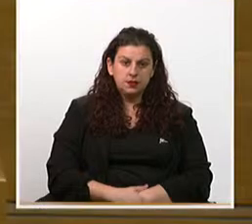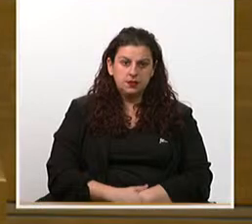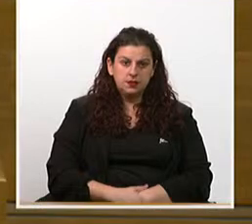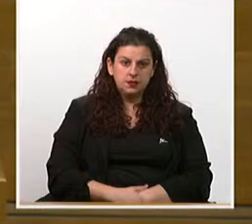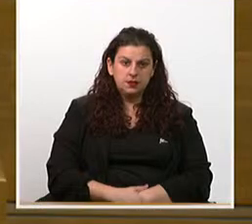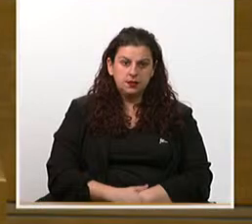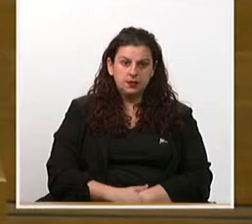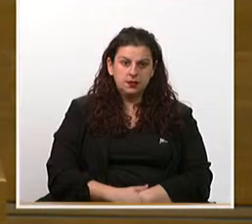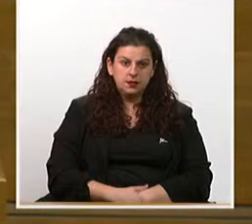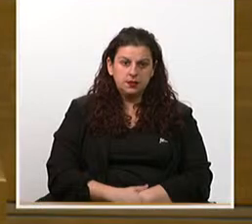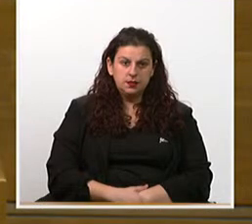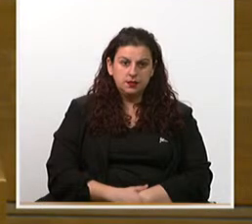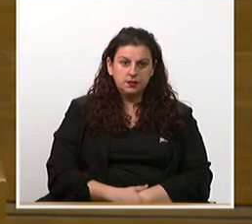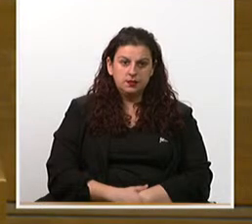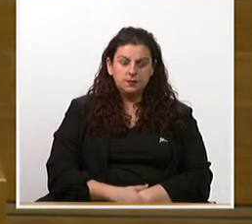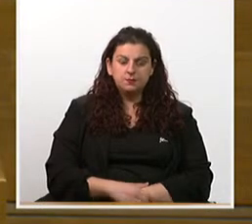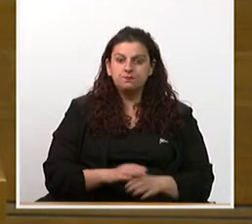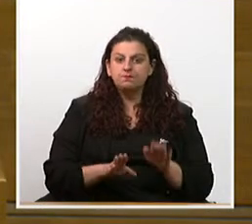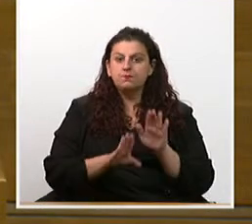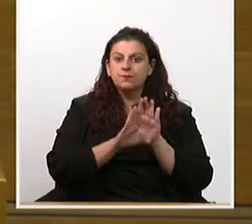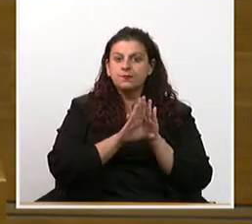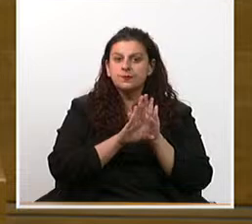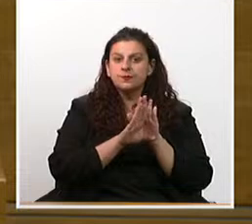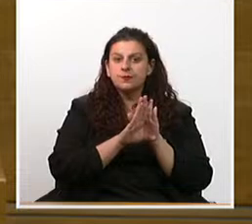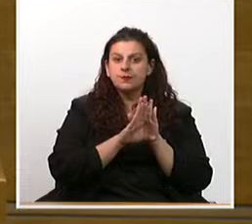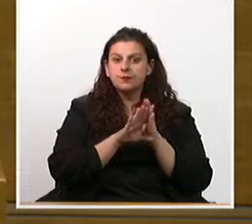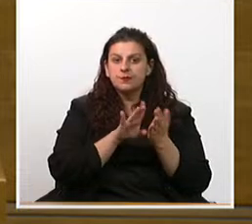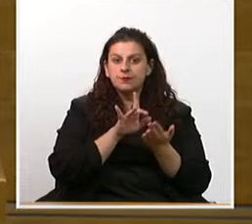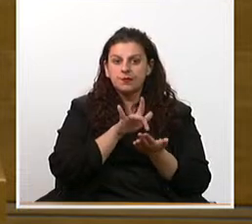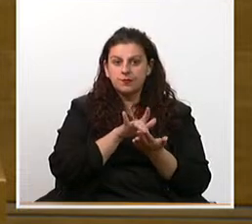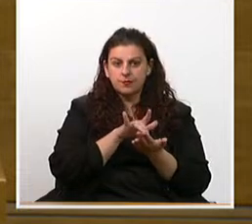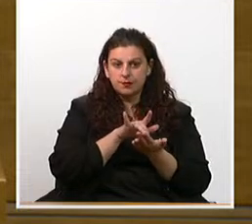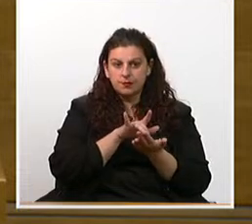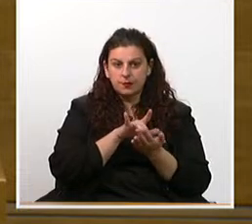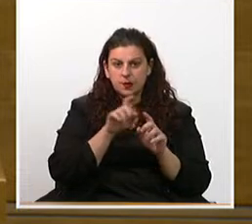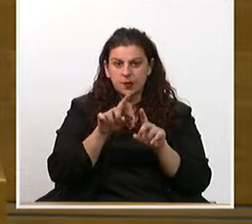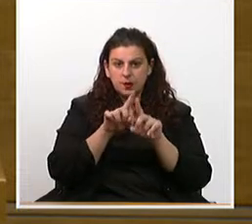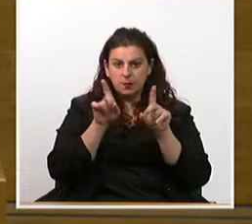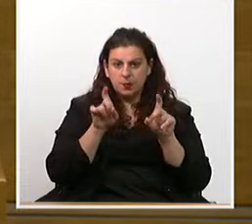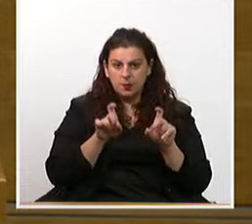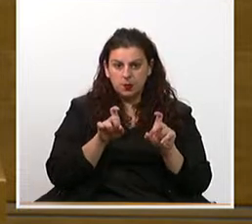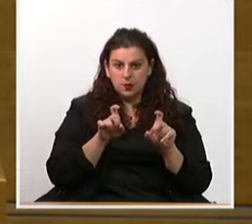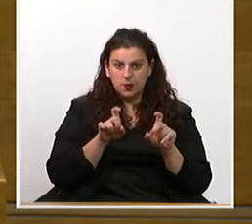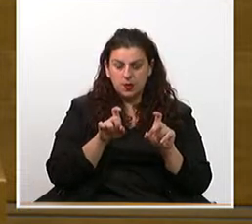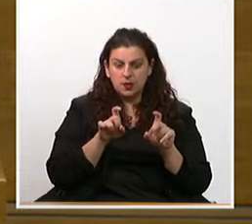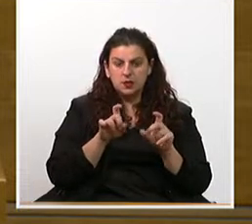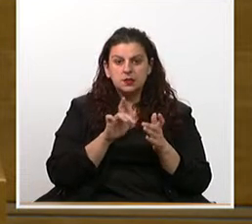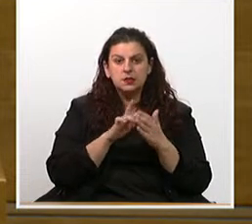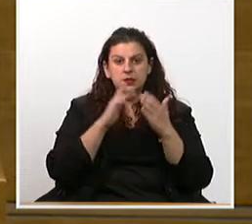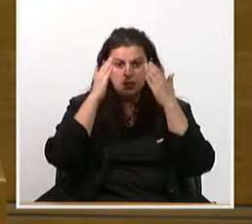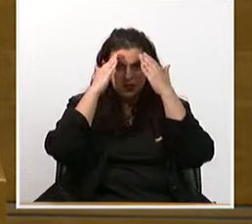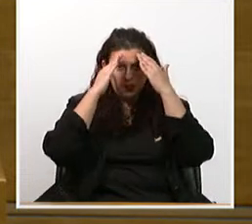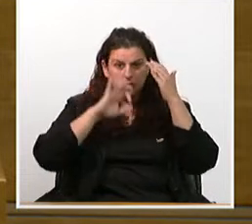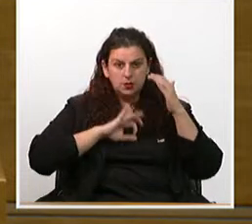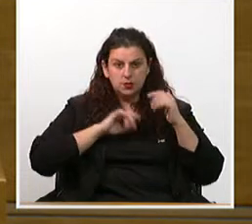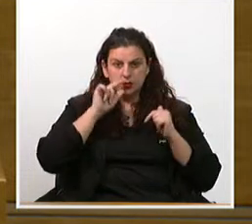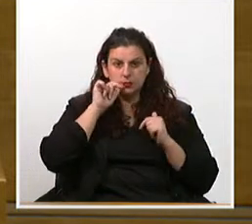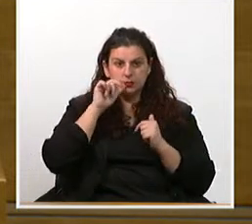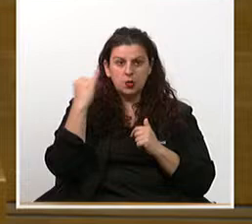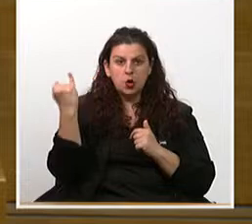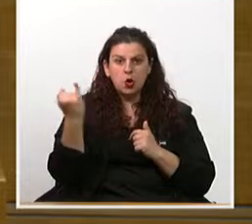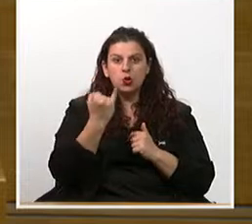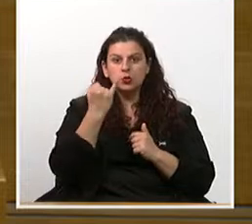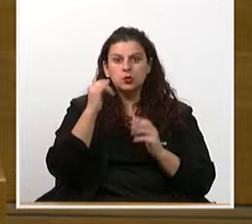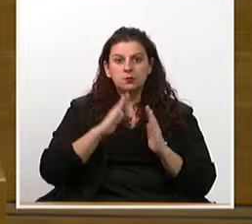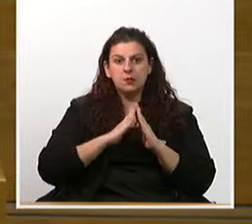gracias proseguimos con el turno de de preguntas tiene la palabra ilustre diputado José María